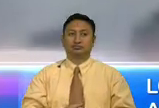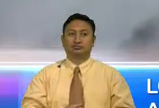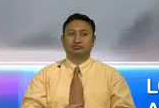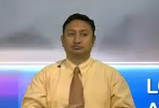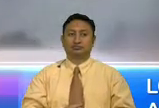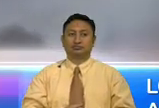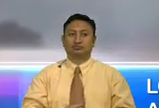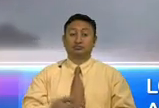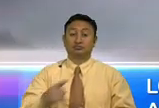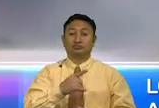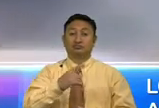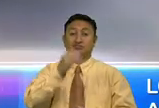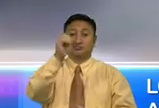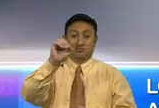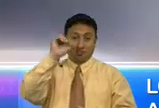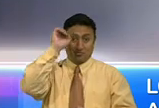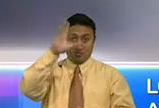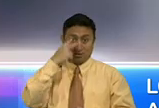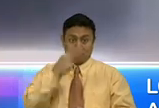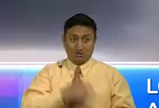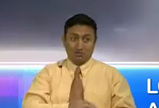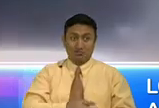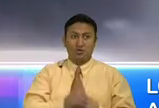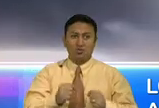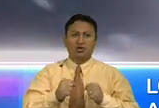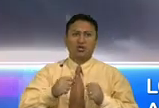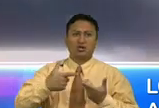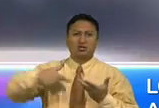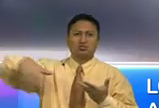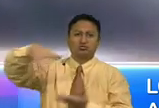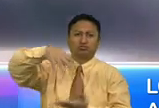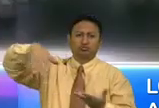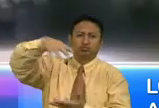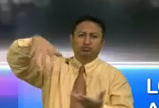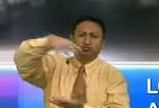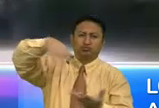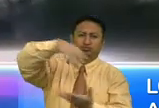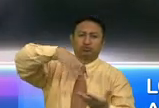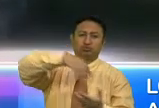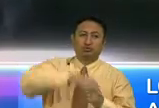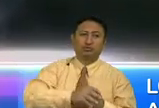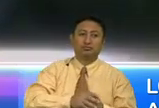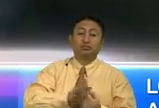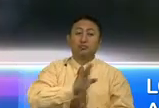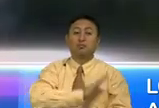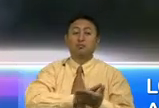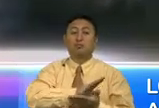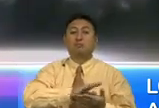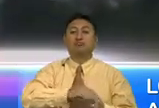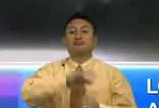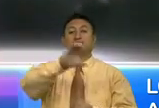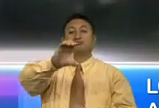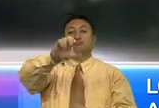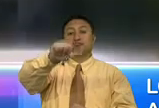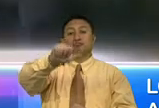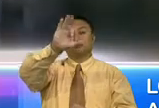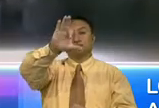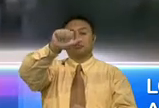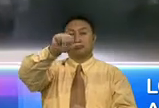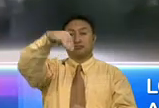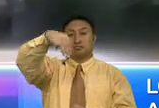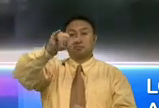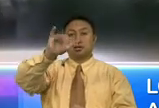A través de este video aficionado se puede observar el viento huracanado que atraviesa el barrio Nueva Esperanza en el cantón Catamayo. Fue tan fuerte que se llevó